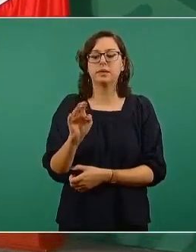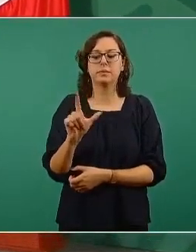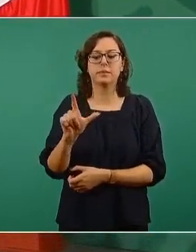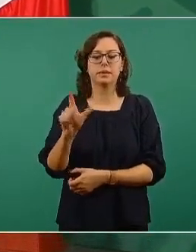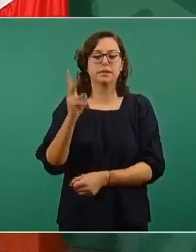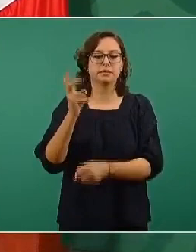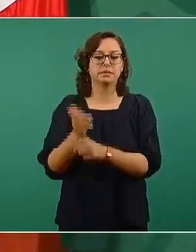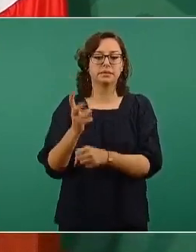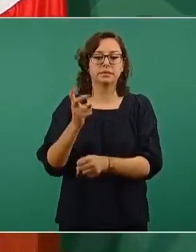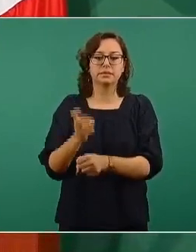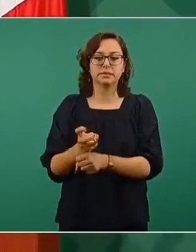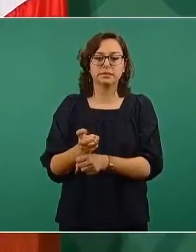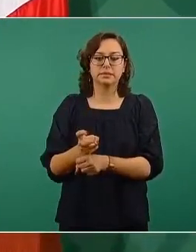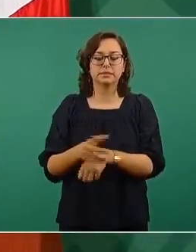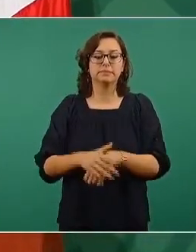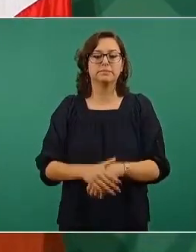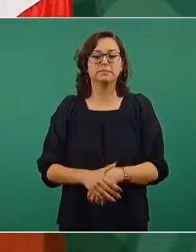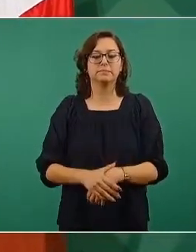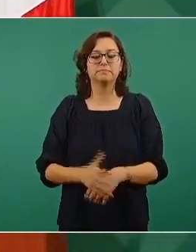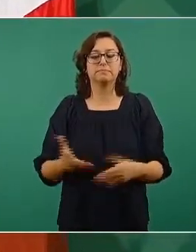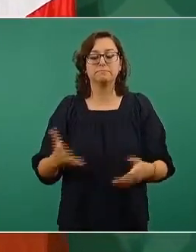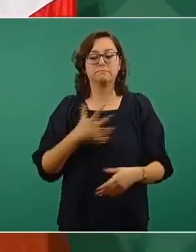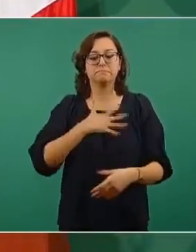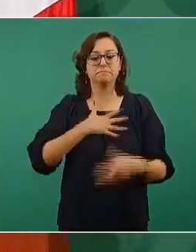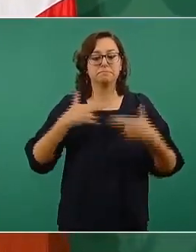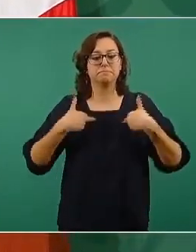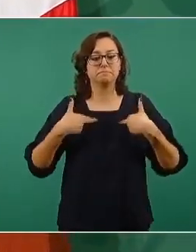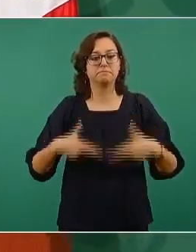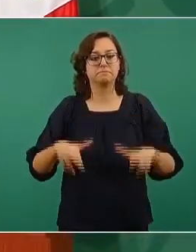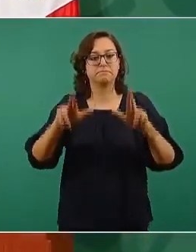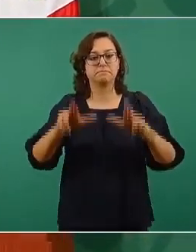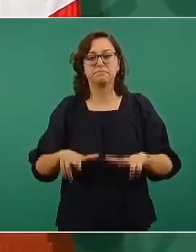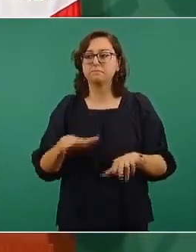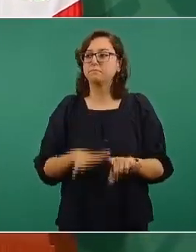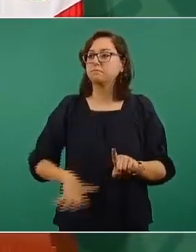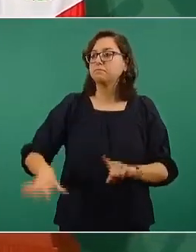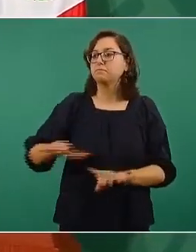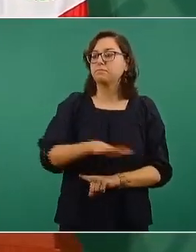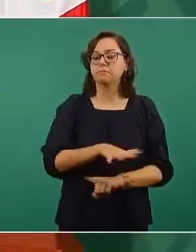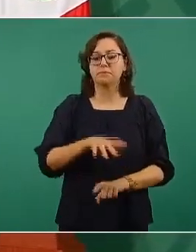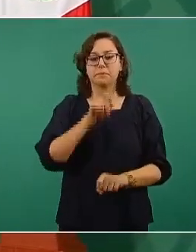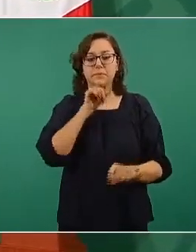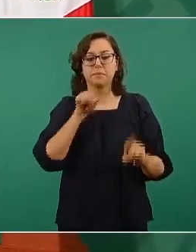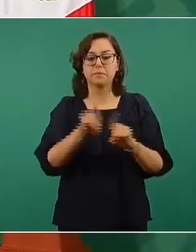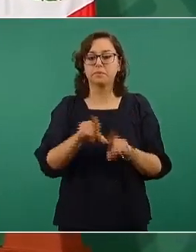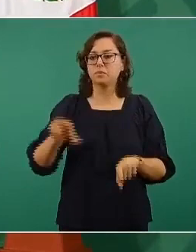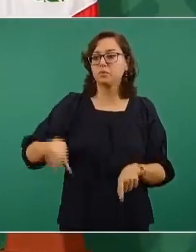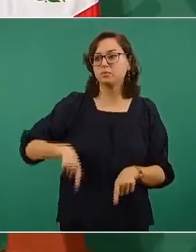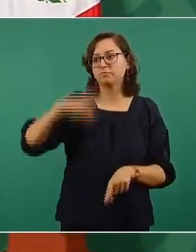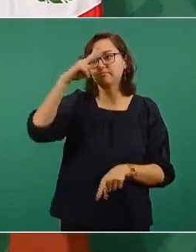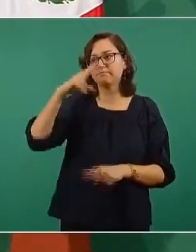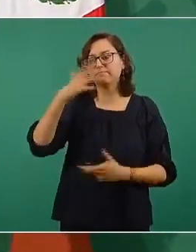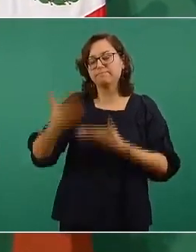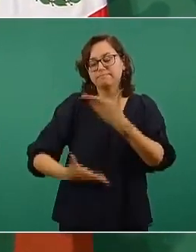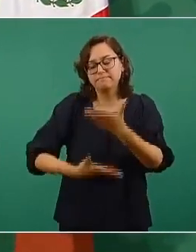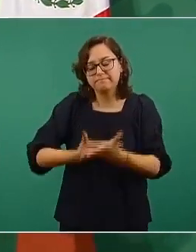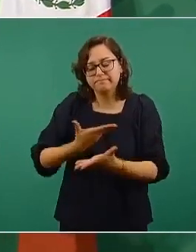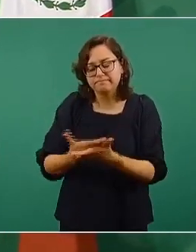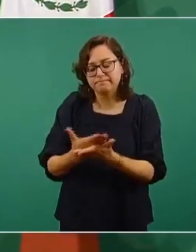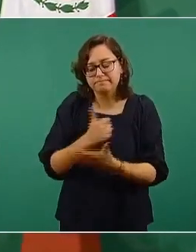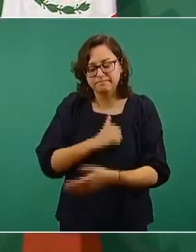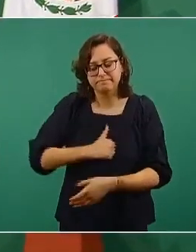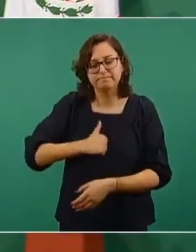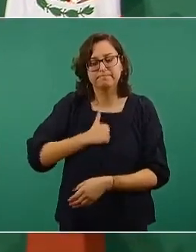en nombre del pueblo y del gobierno de México. Y también, porque